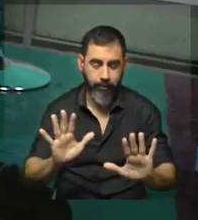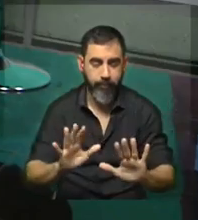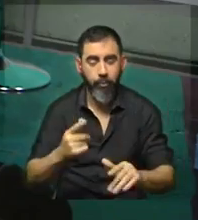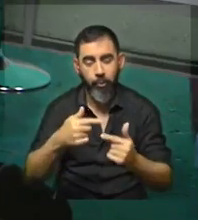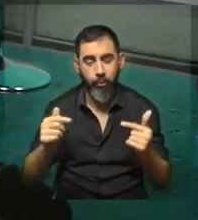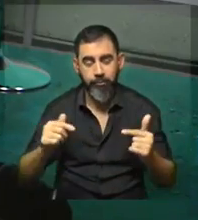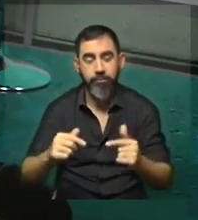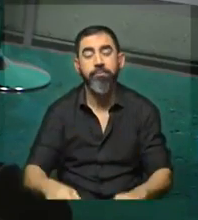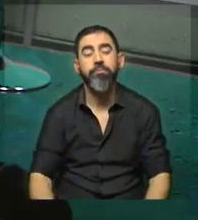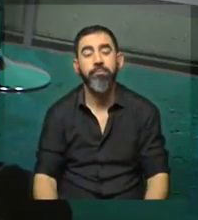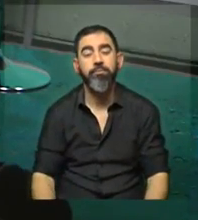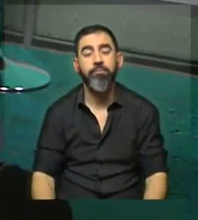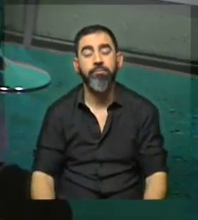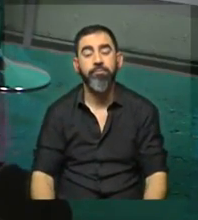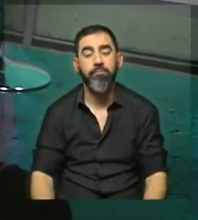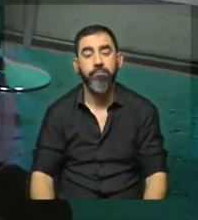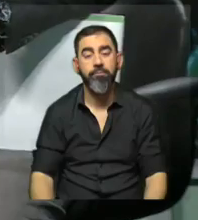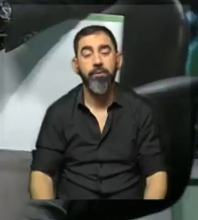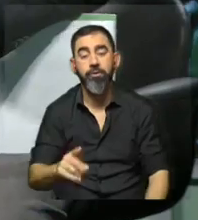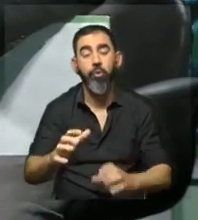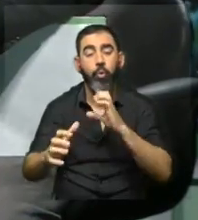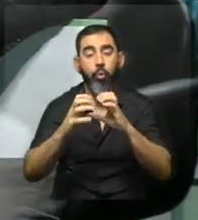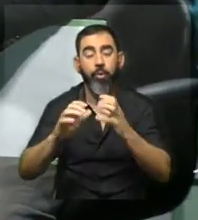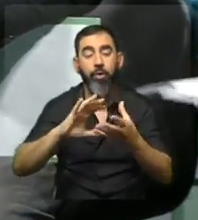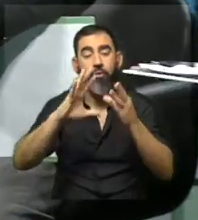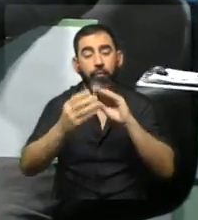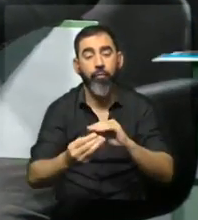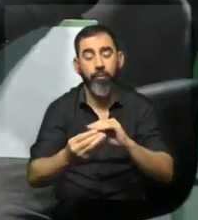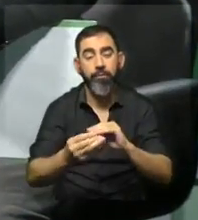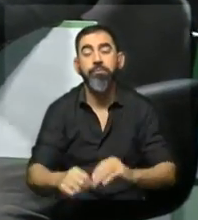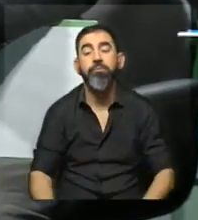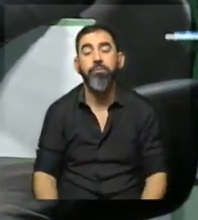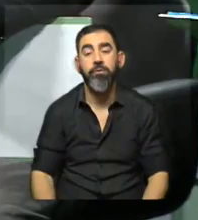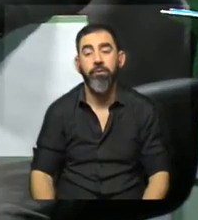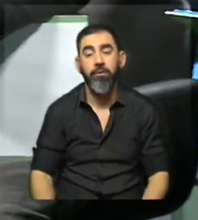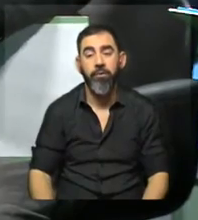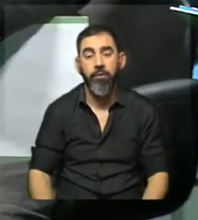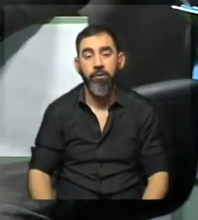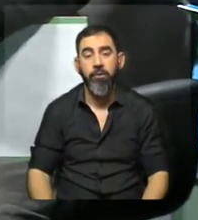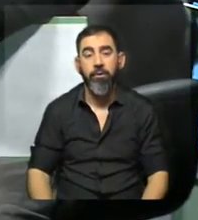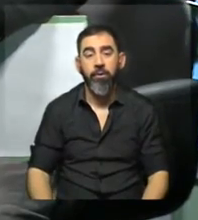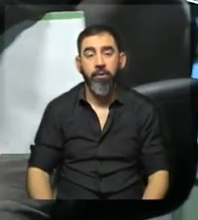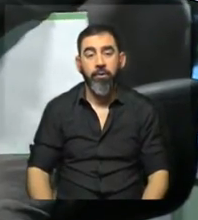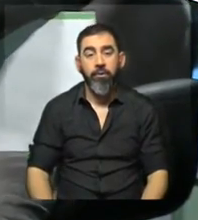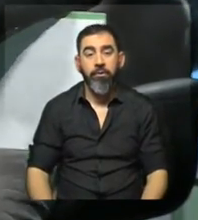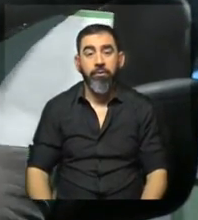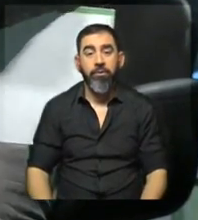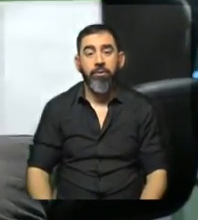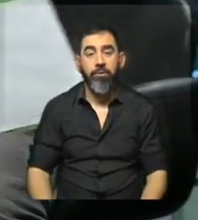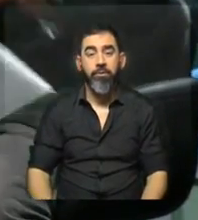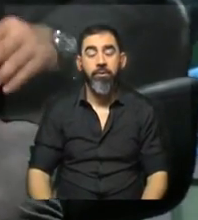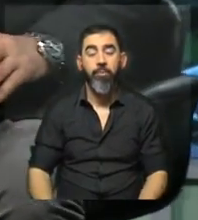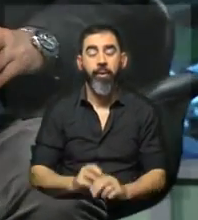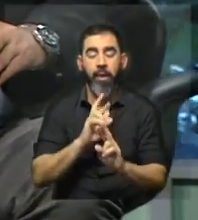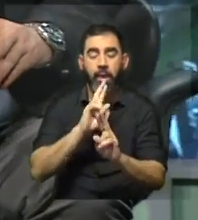otras cosas. Esas son todas nuestras vías de comunicación que, por supuesto, estaremos atentos para devolverles vuestros comentarios